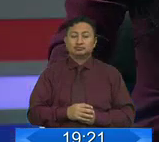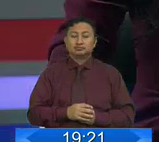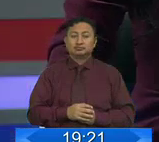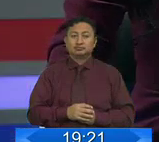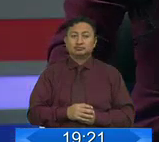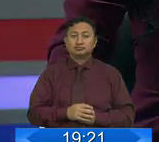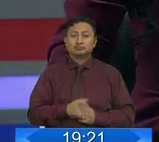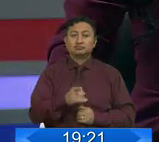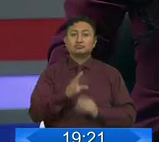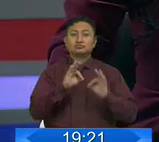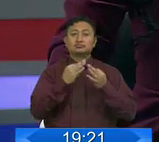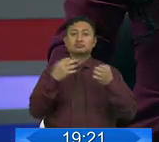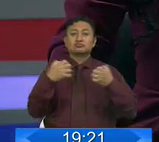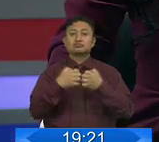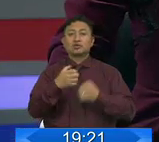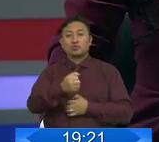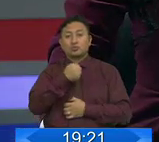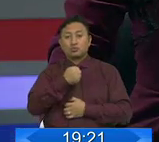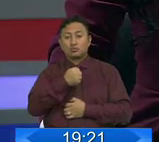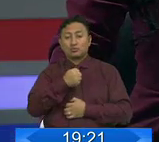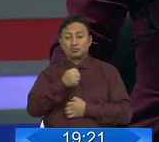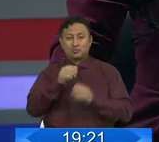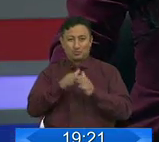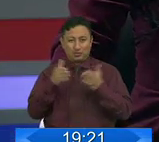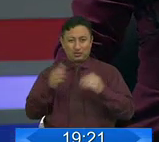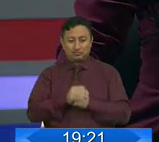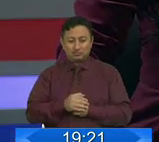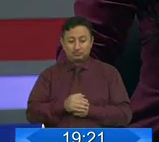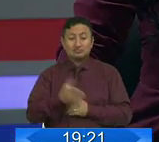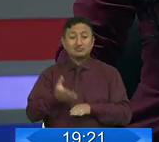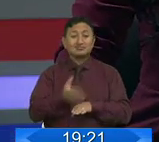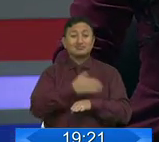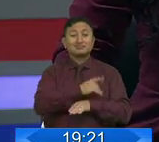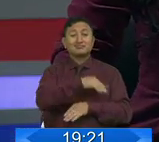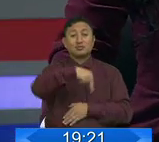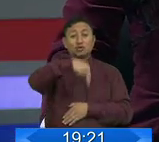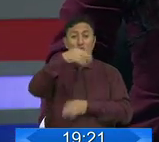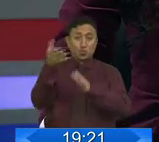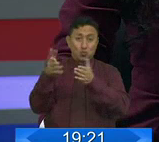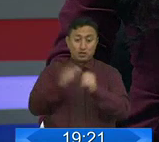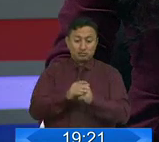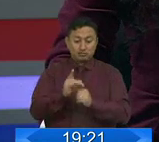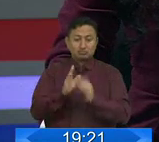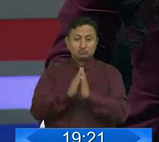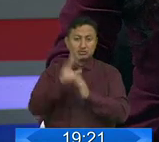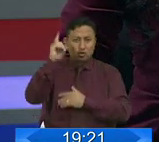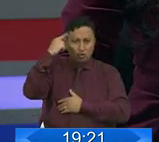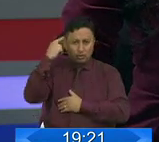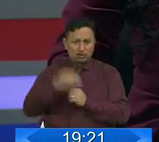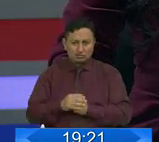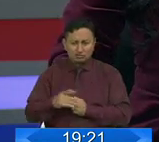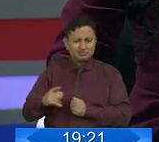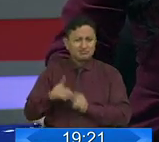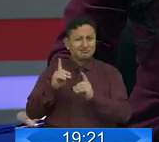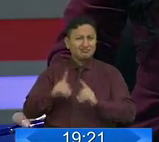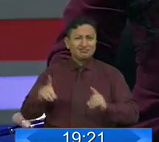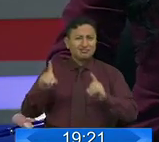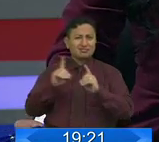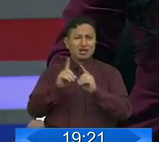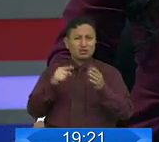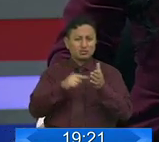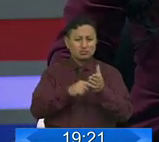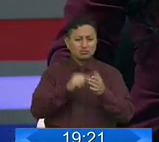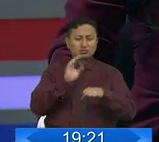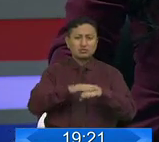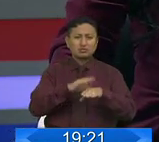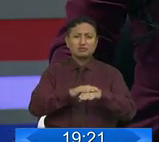Los familiares del equipo periodístico de Diario El Comercio asesinado en la frontera norte piden al gobierno se aclare varios datos en torno al secuestro